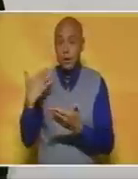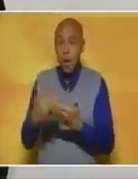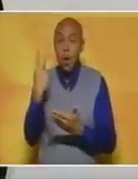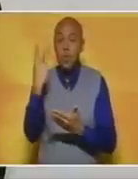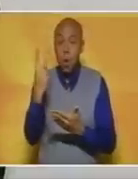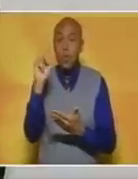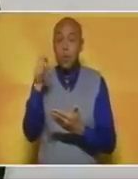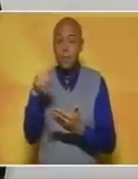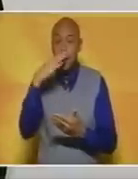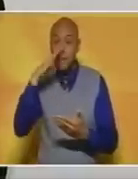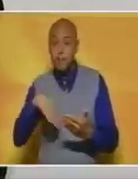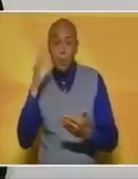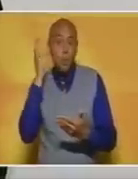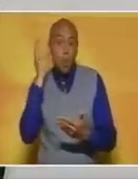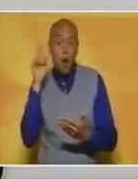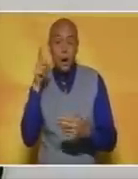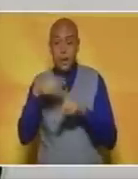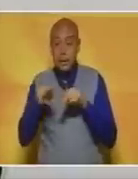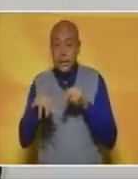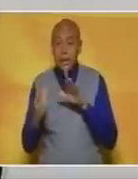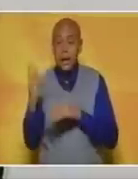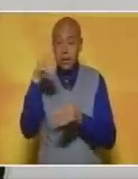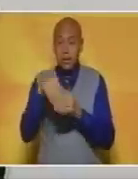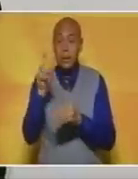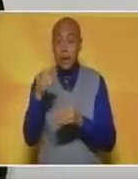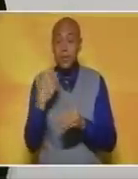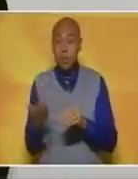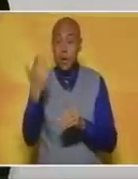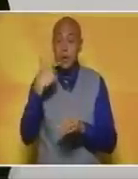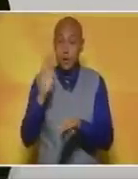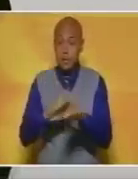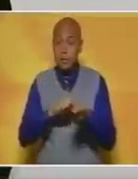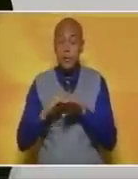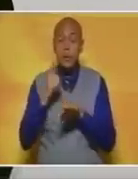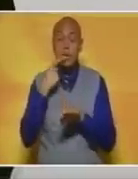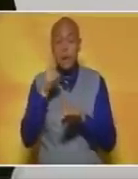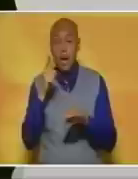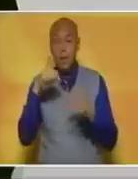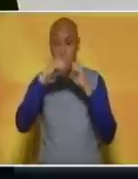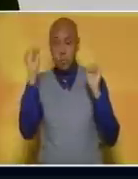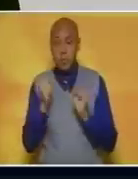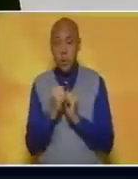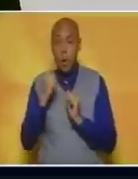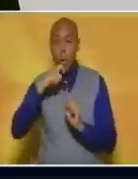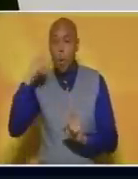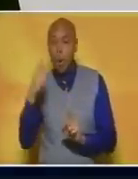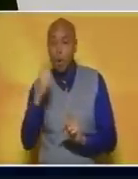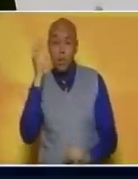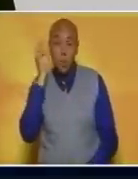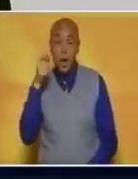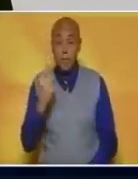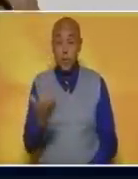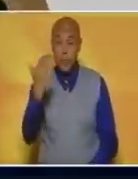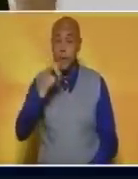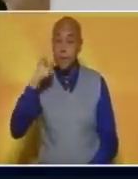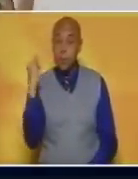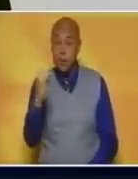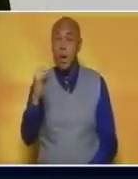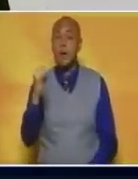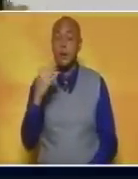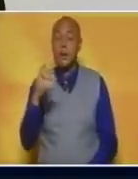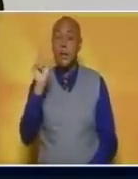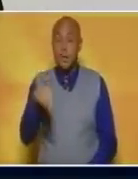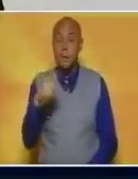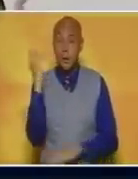menores de edad. Advirtió que es muy importante denunciar y visibilizar la violencia de género que existe en Venezuela. La parlamentaria señaló que la